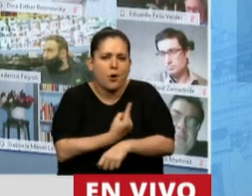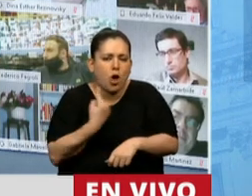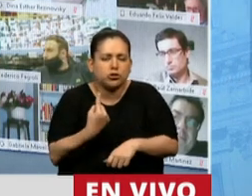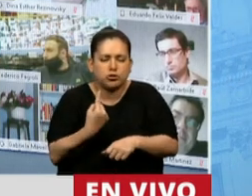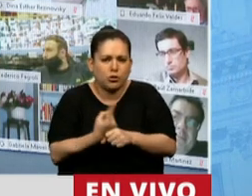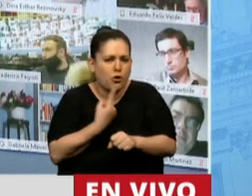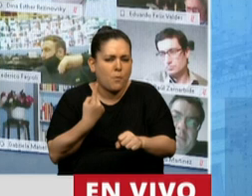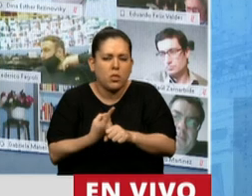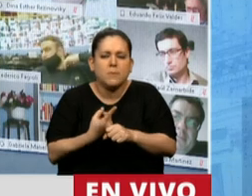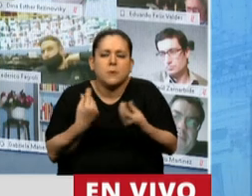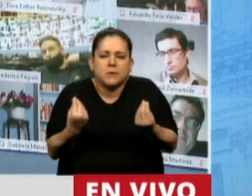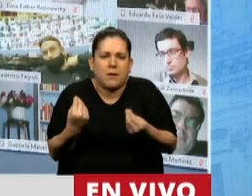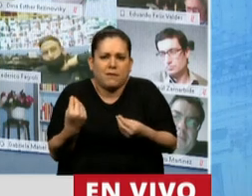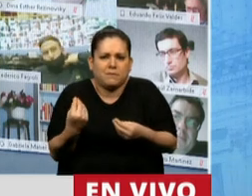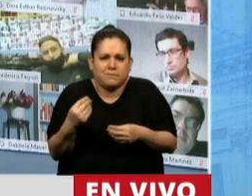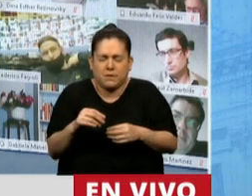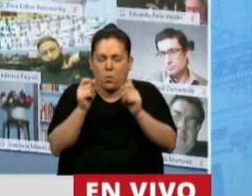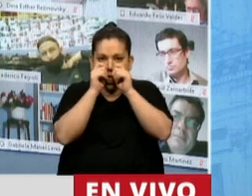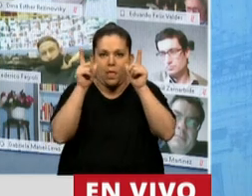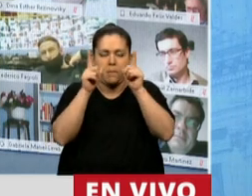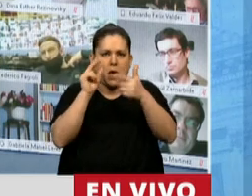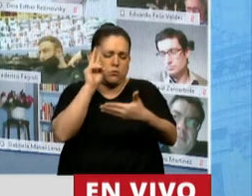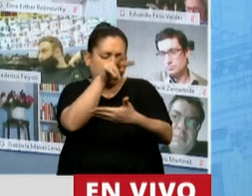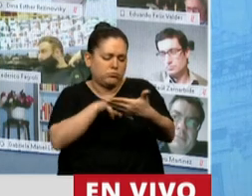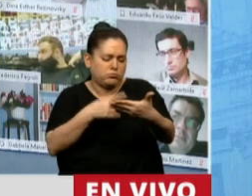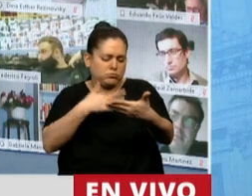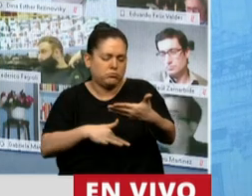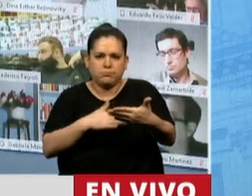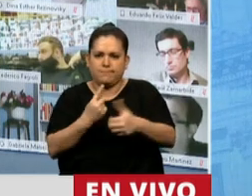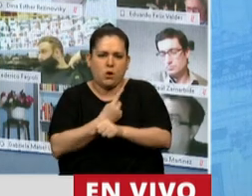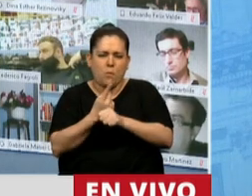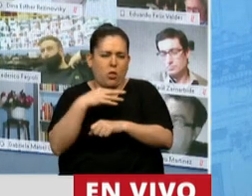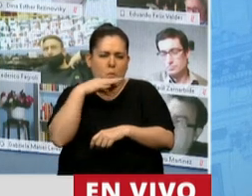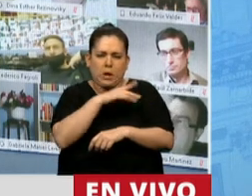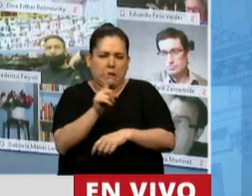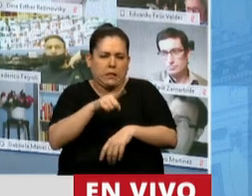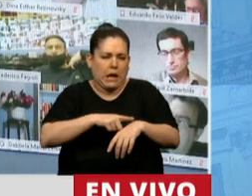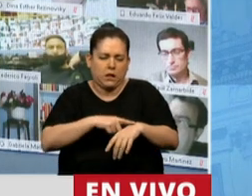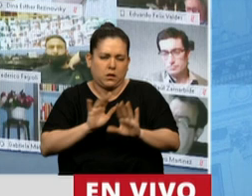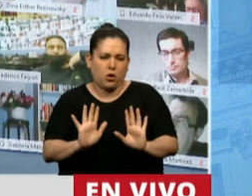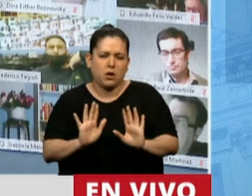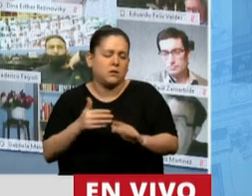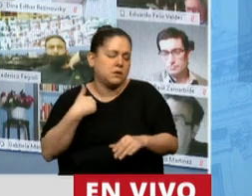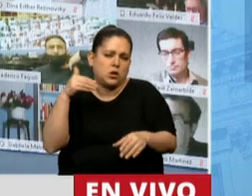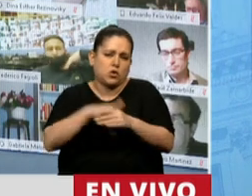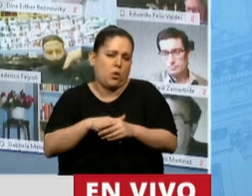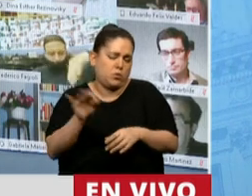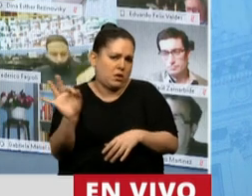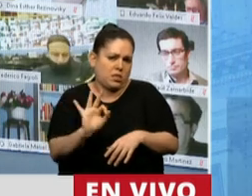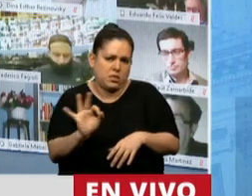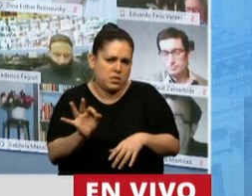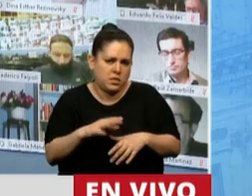siquiera estamos despiertos como para analizar los cambios que se modificaron así que bueno me abstengo señor